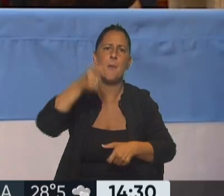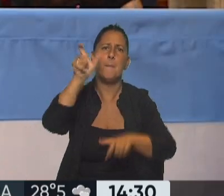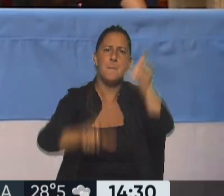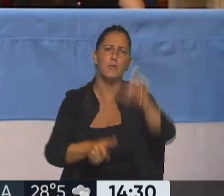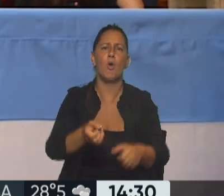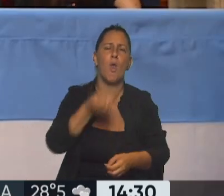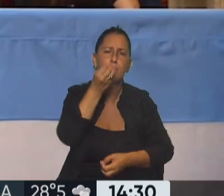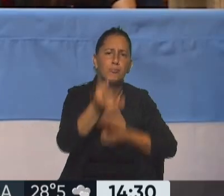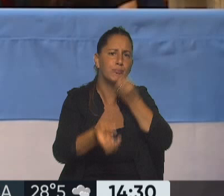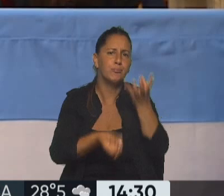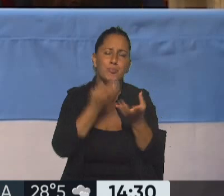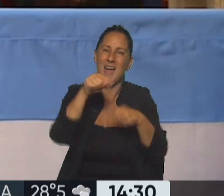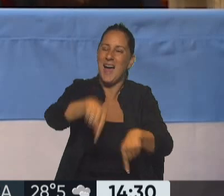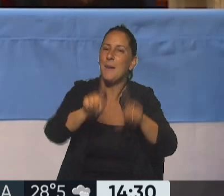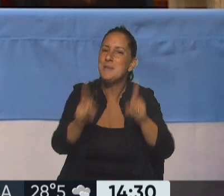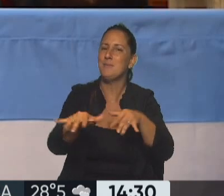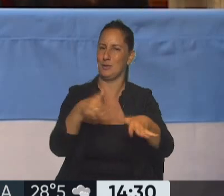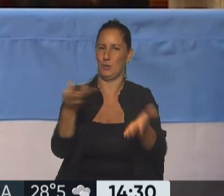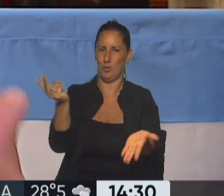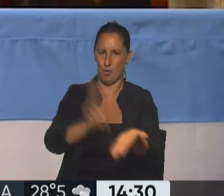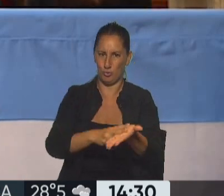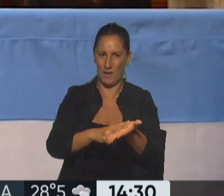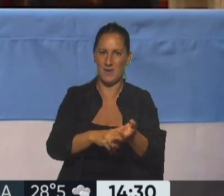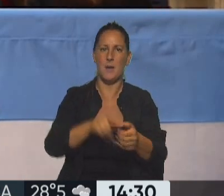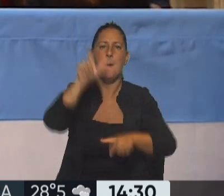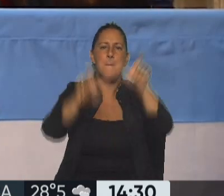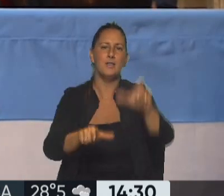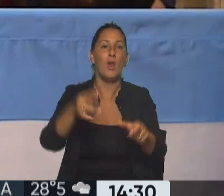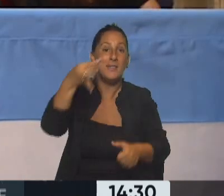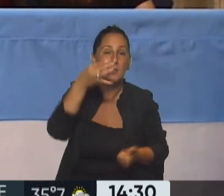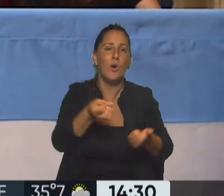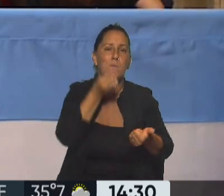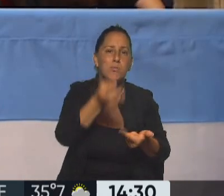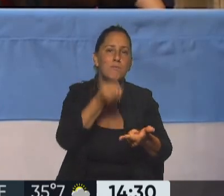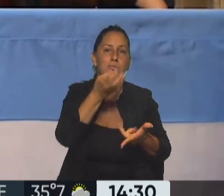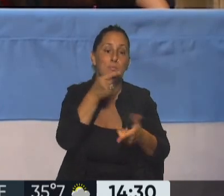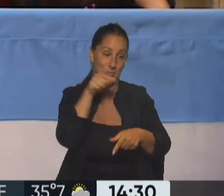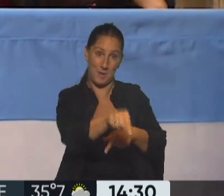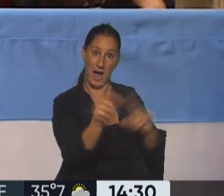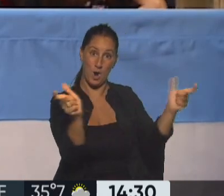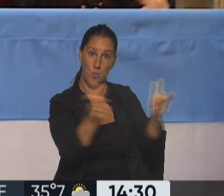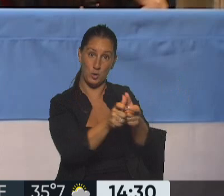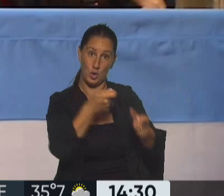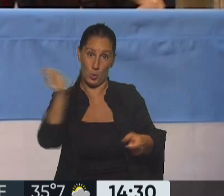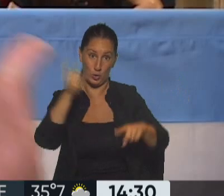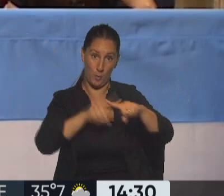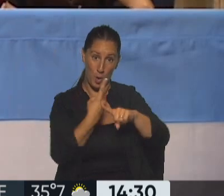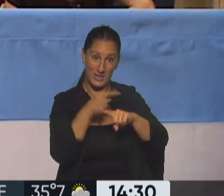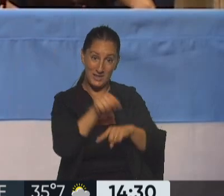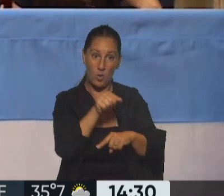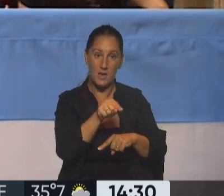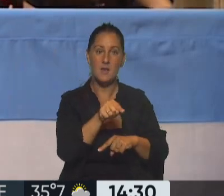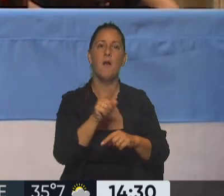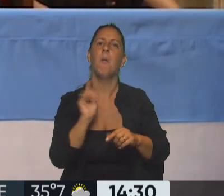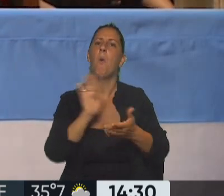otra vez, ¿no? Fíjate, ahora que se empiezan a sumar los testimonios, los testigos a la Comisión de Juicio Político de la Corte Suprema, ahora que se empiezan